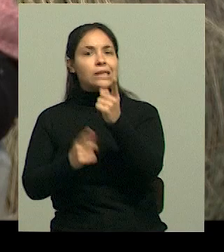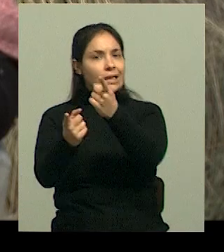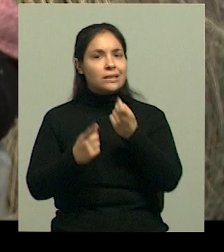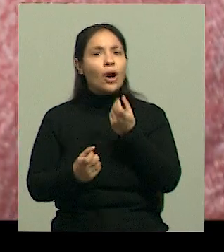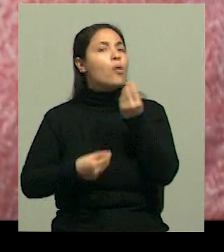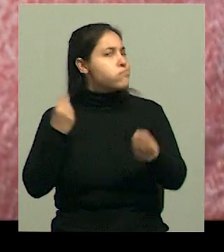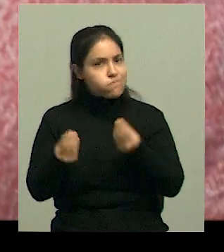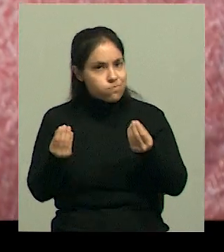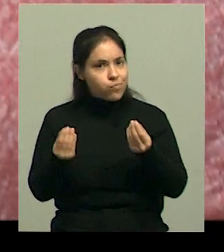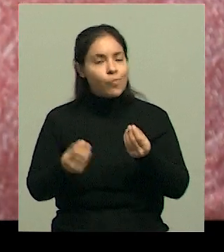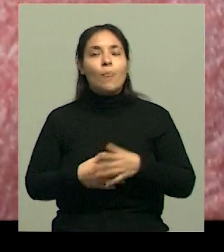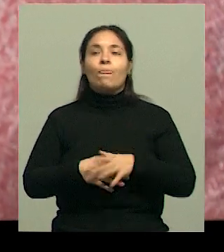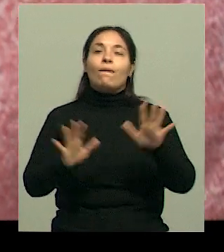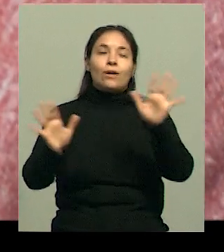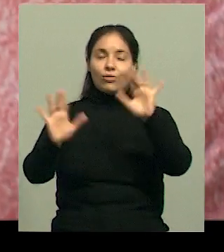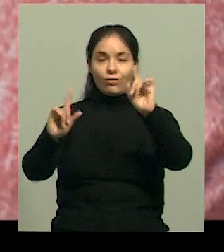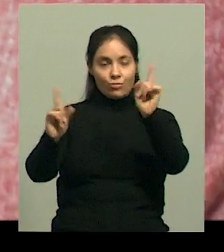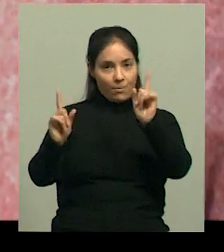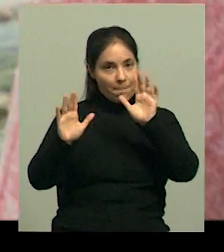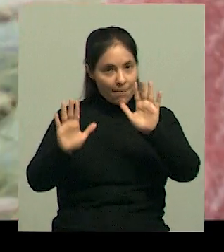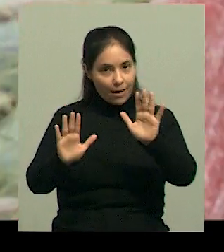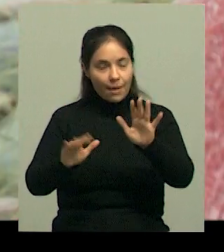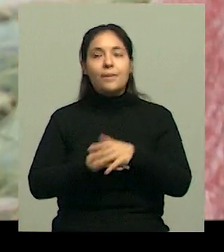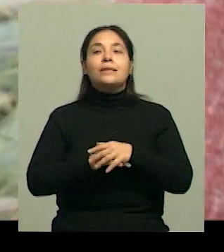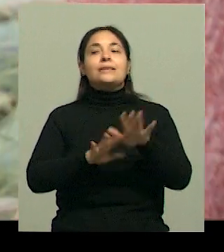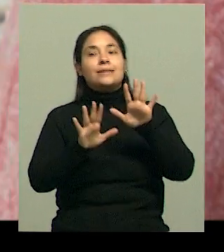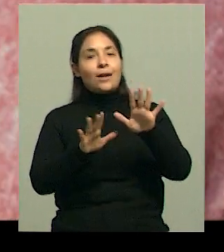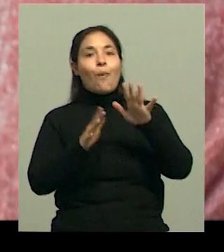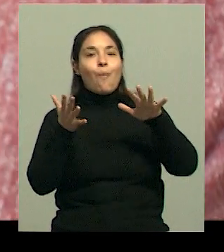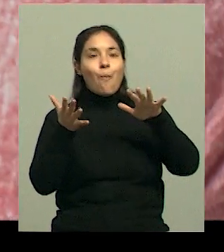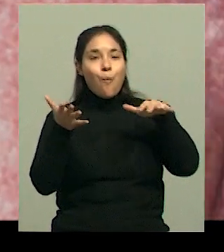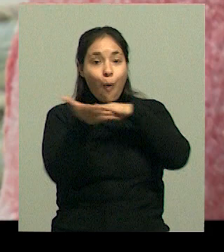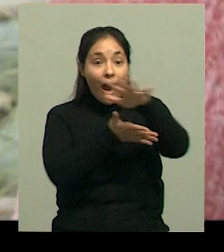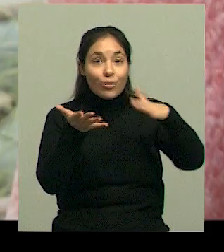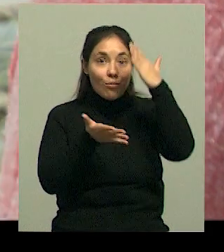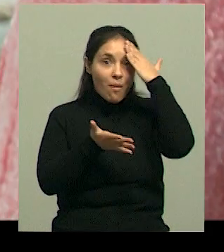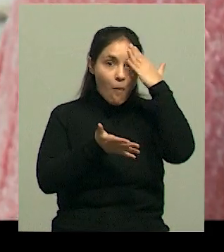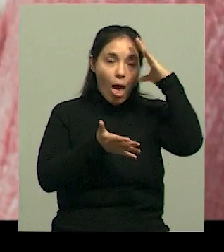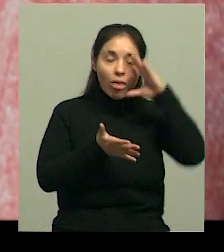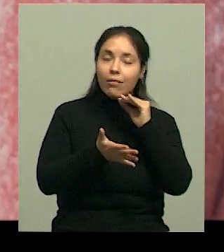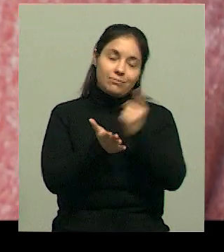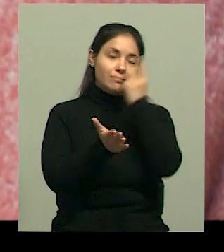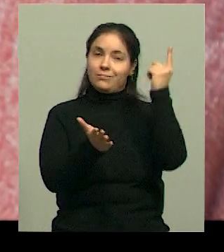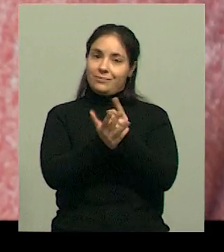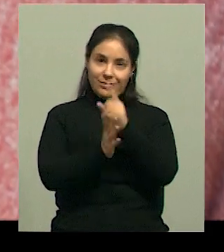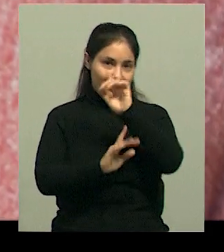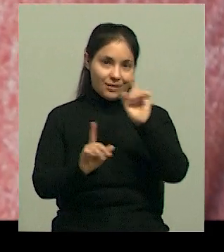esto? A ver, es necesaria. Nunca podemos ser un pueblo sin memoria.